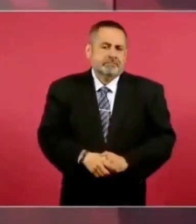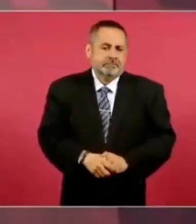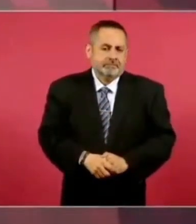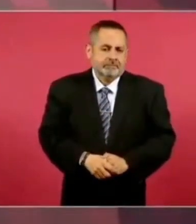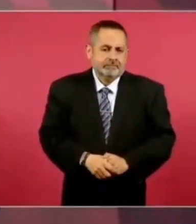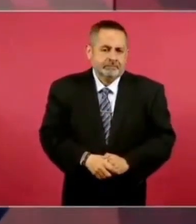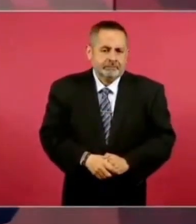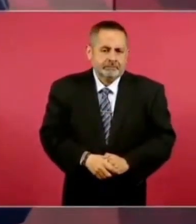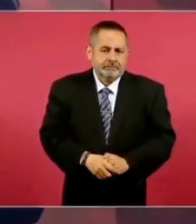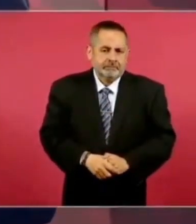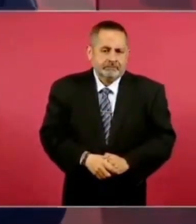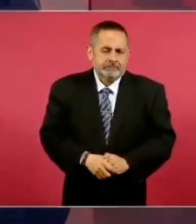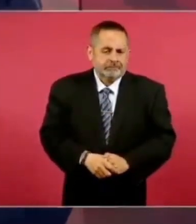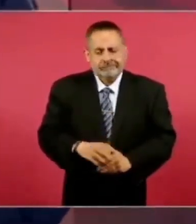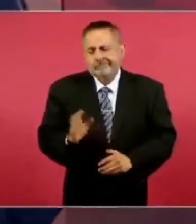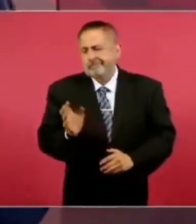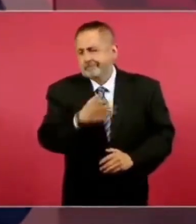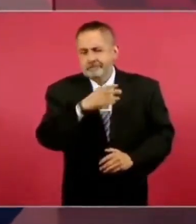Busca mejor